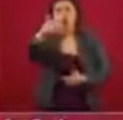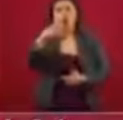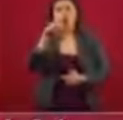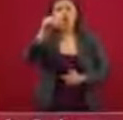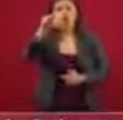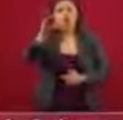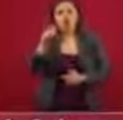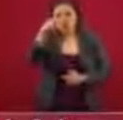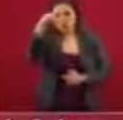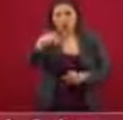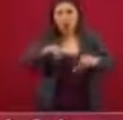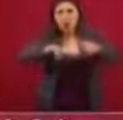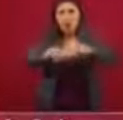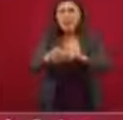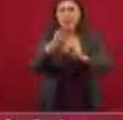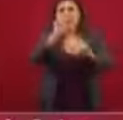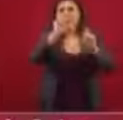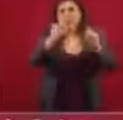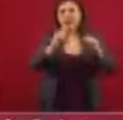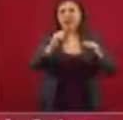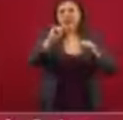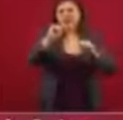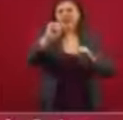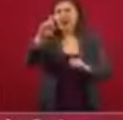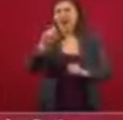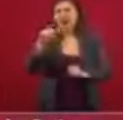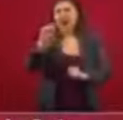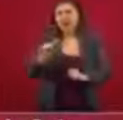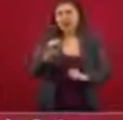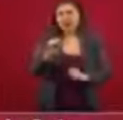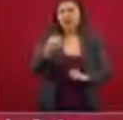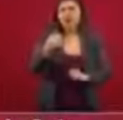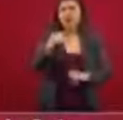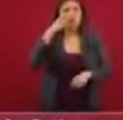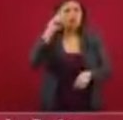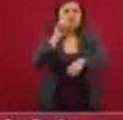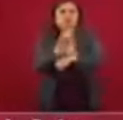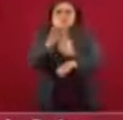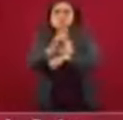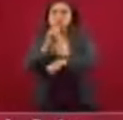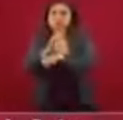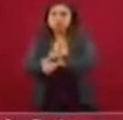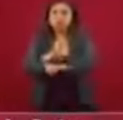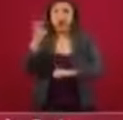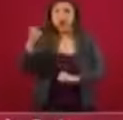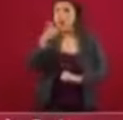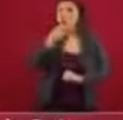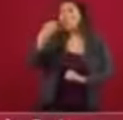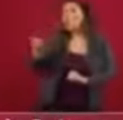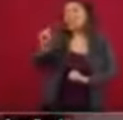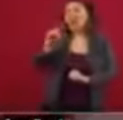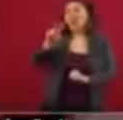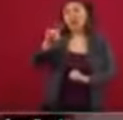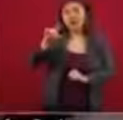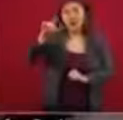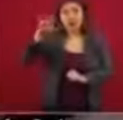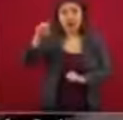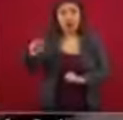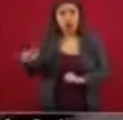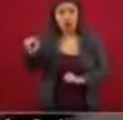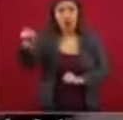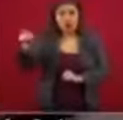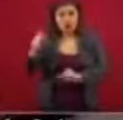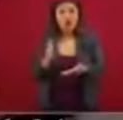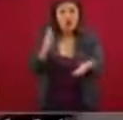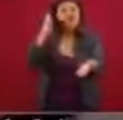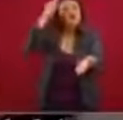mexico por texas le hemos estado dando seguimiento de a billion que se